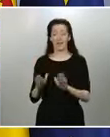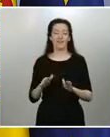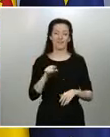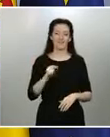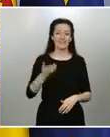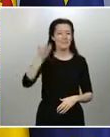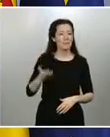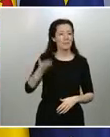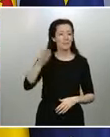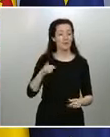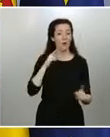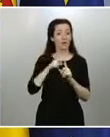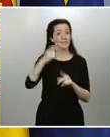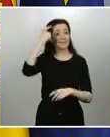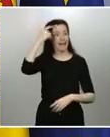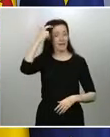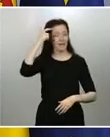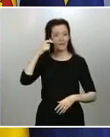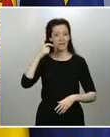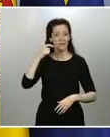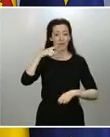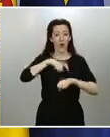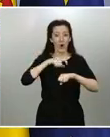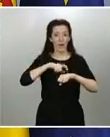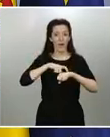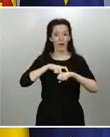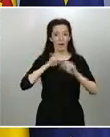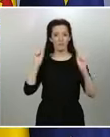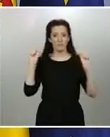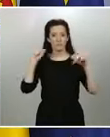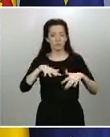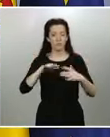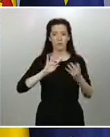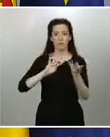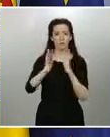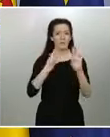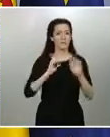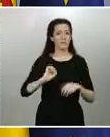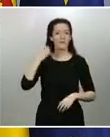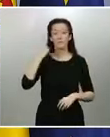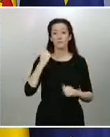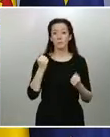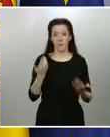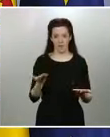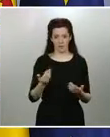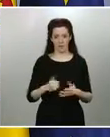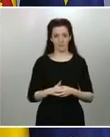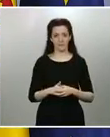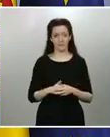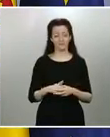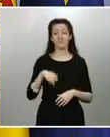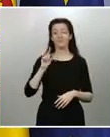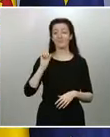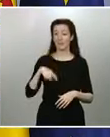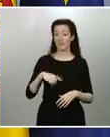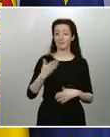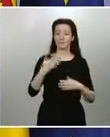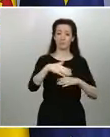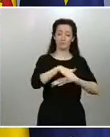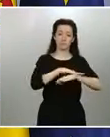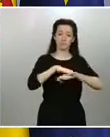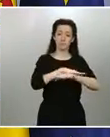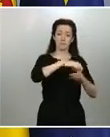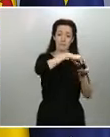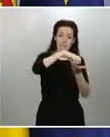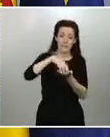horas punta también en esta línea estamos trabajando con el resto de ministerios y administraciones para regular los horarios de las